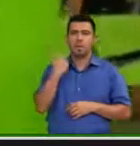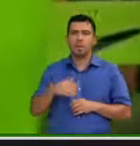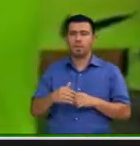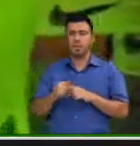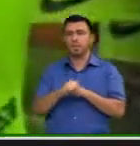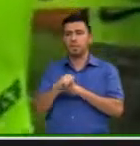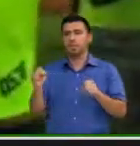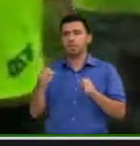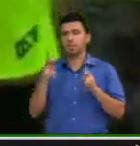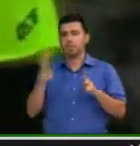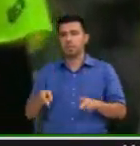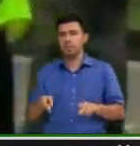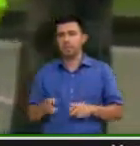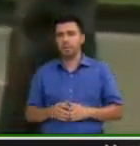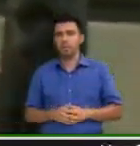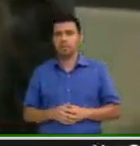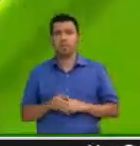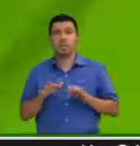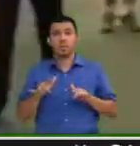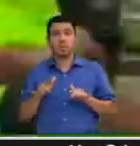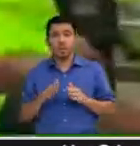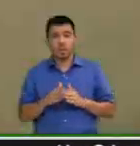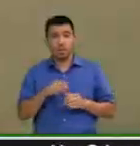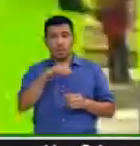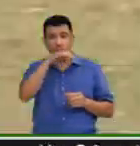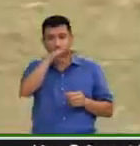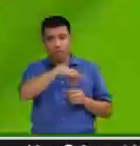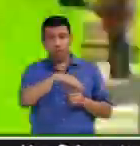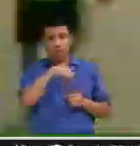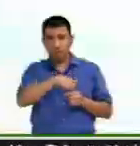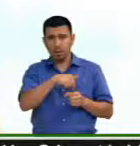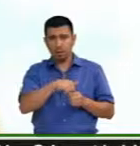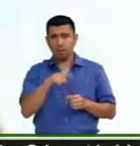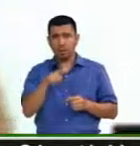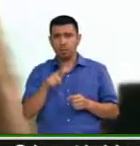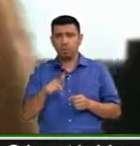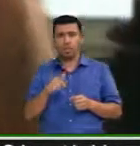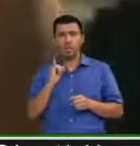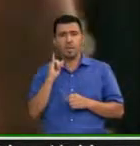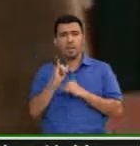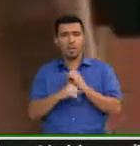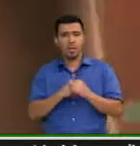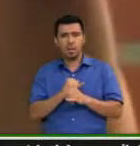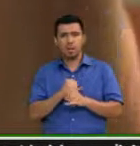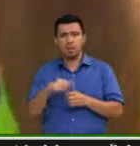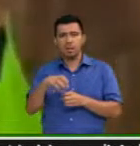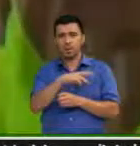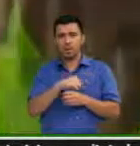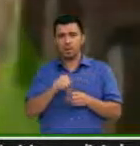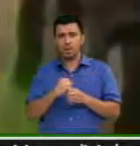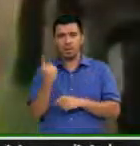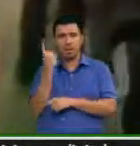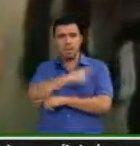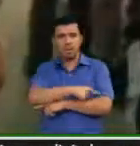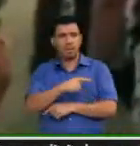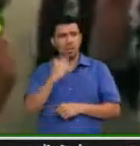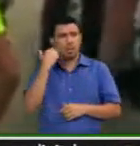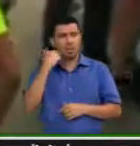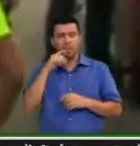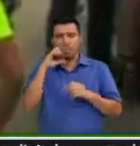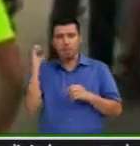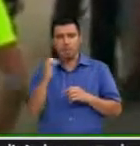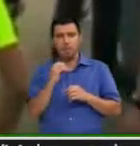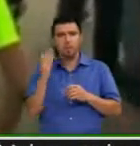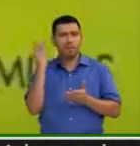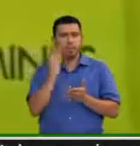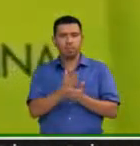La Gobernación de Santander, a través de la Secretaría del Interior y del Inder Santander, brindan el espacio para conmemorar el Día de las Víctimas del Conflicto Armado con una carrera